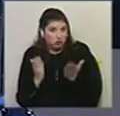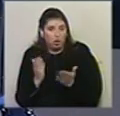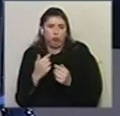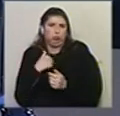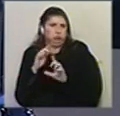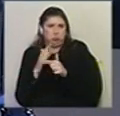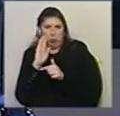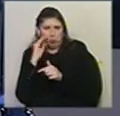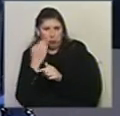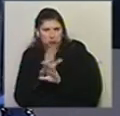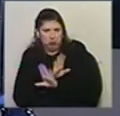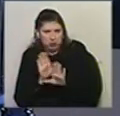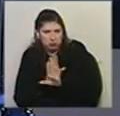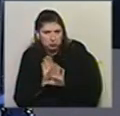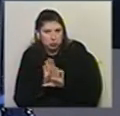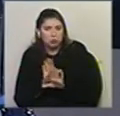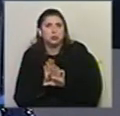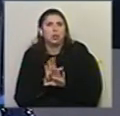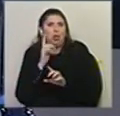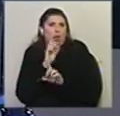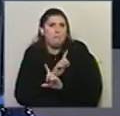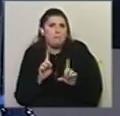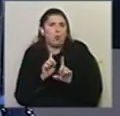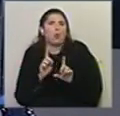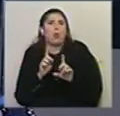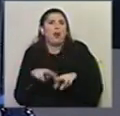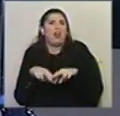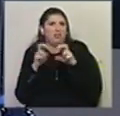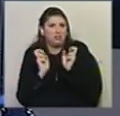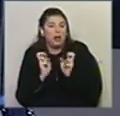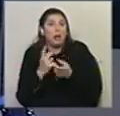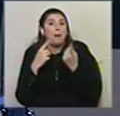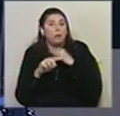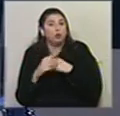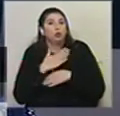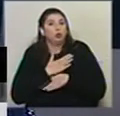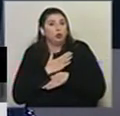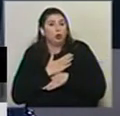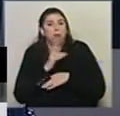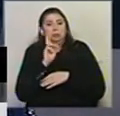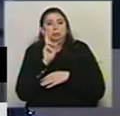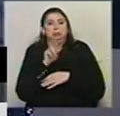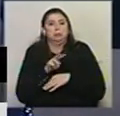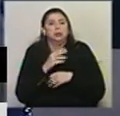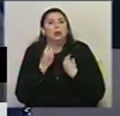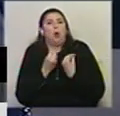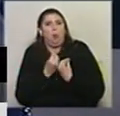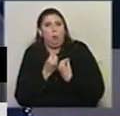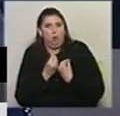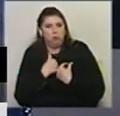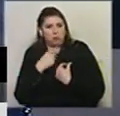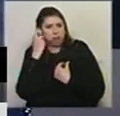conocimientos ni el caudal de elementos para analizarlo, pero sí lo miro desde la prestación. Yo, como tú